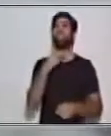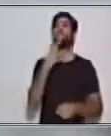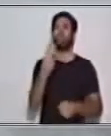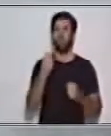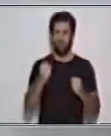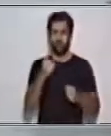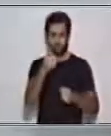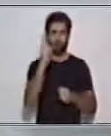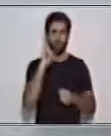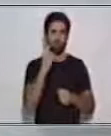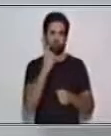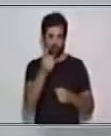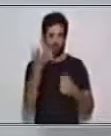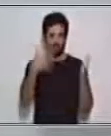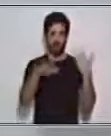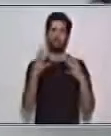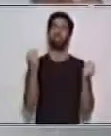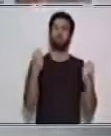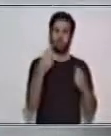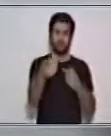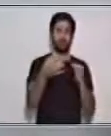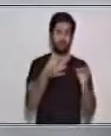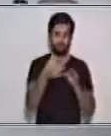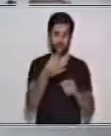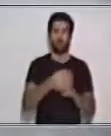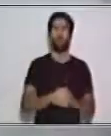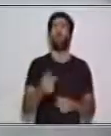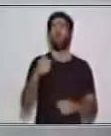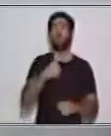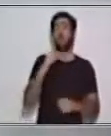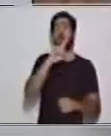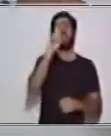alta. Entonces, la primera pregunta que yo